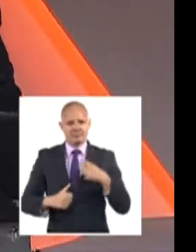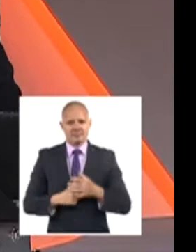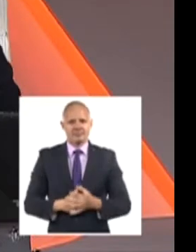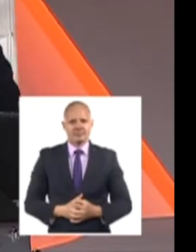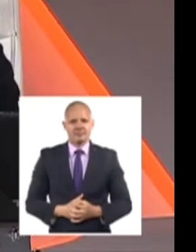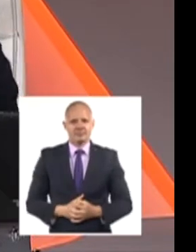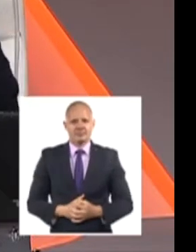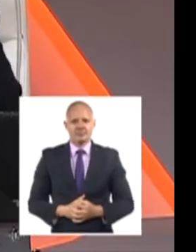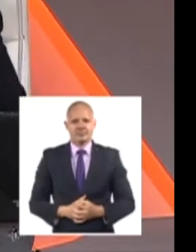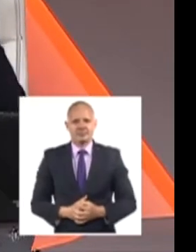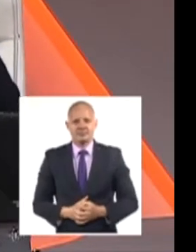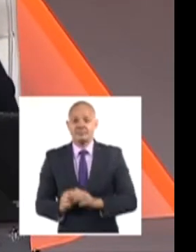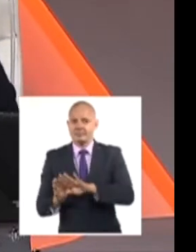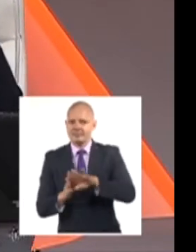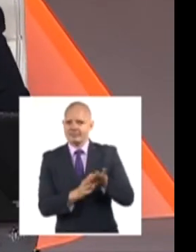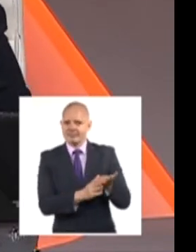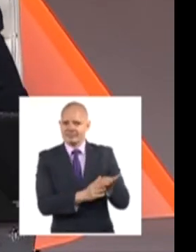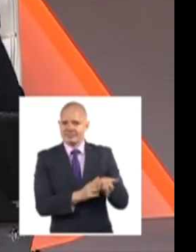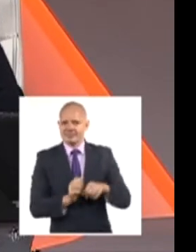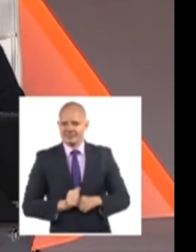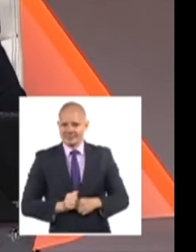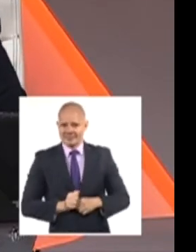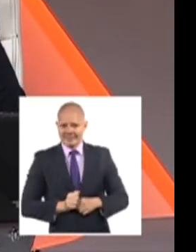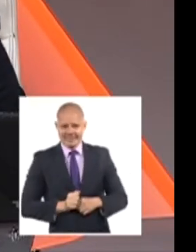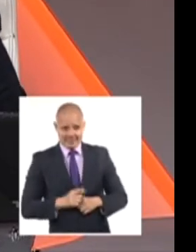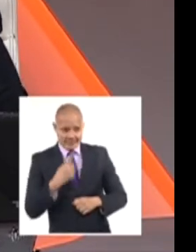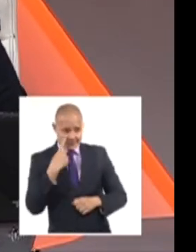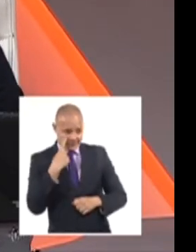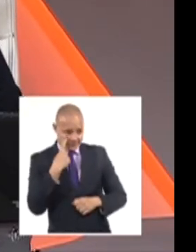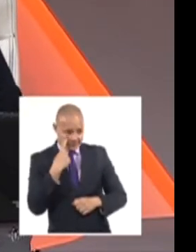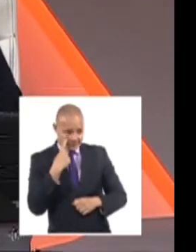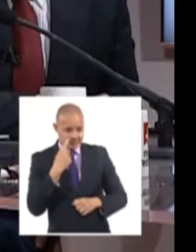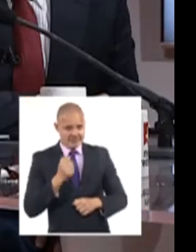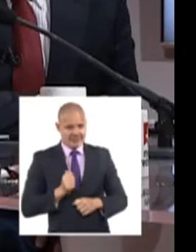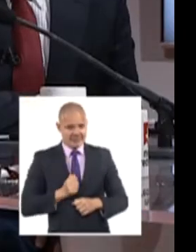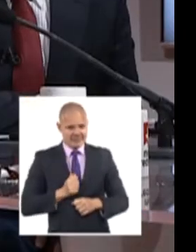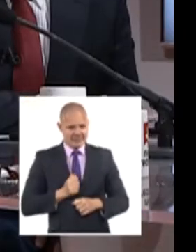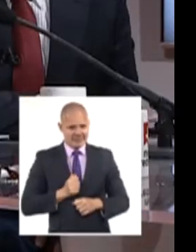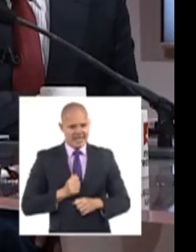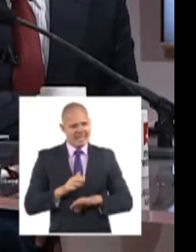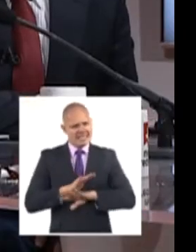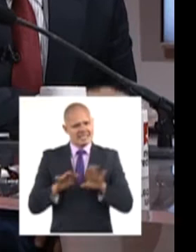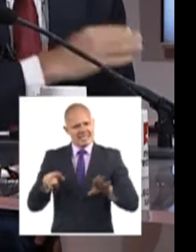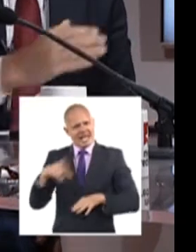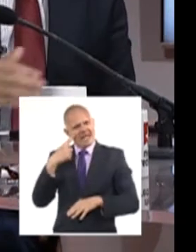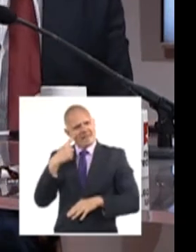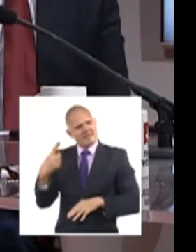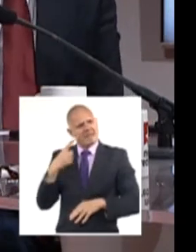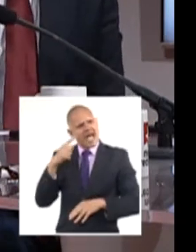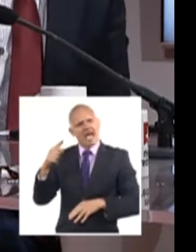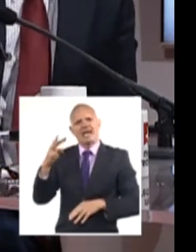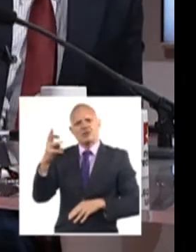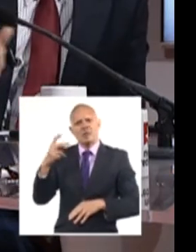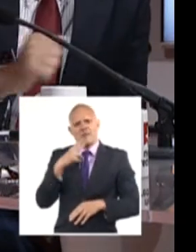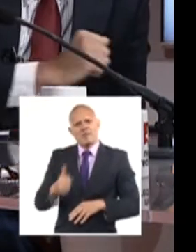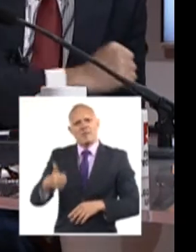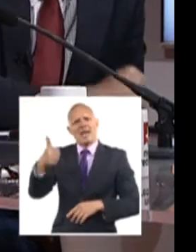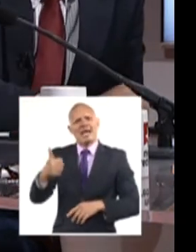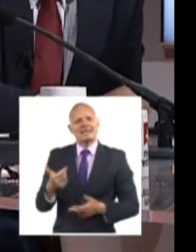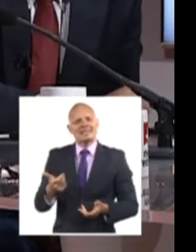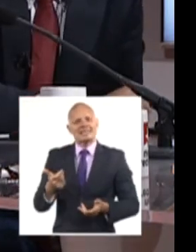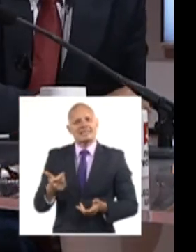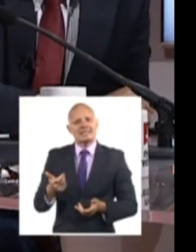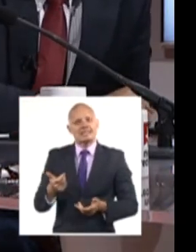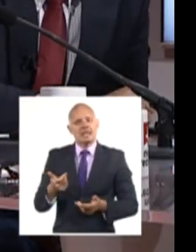bueno mari esta nuera vamos a decir no era el resultado esperado inicialmente nuevo cuando se celebra